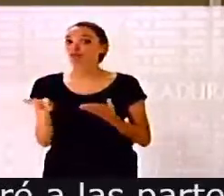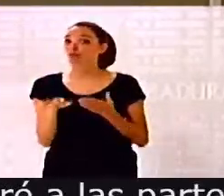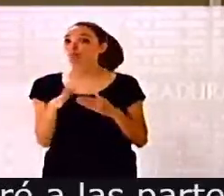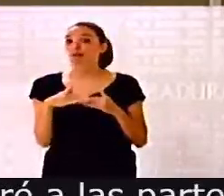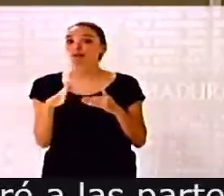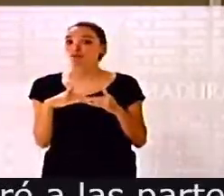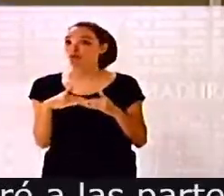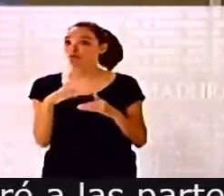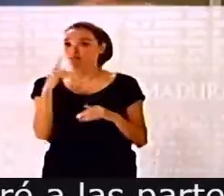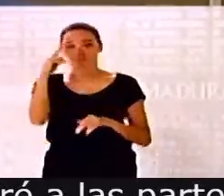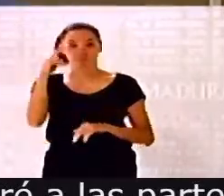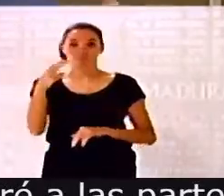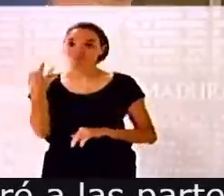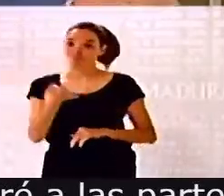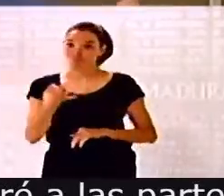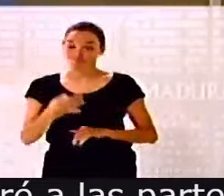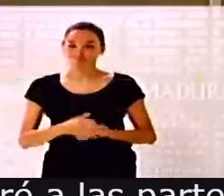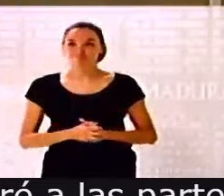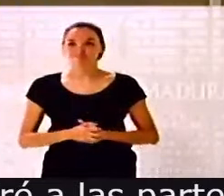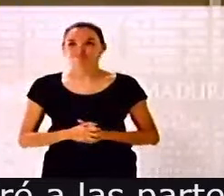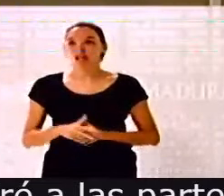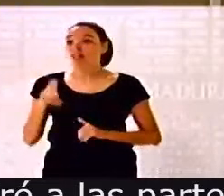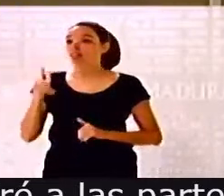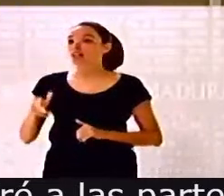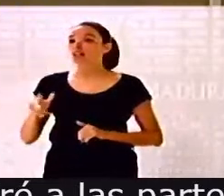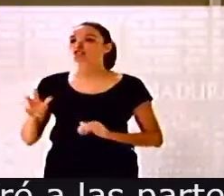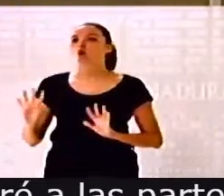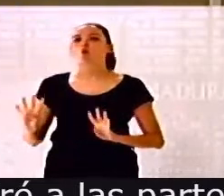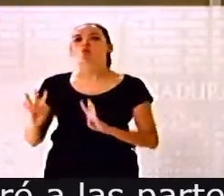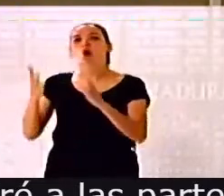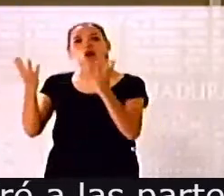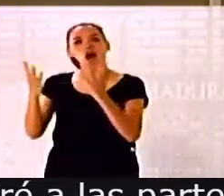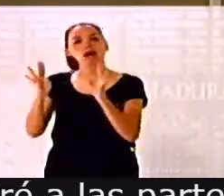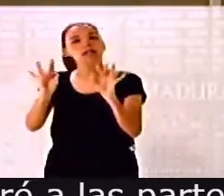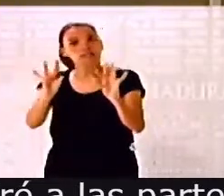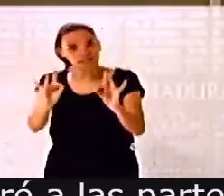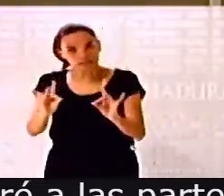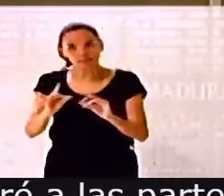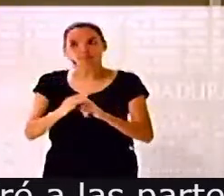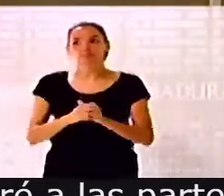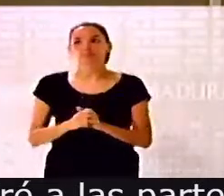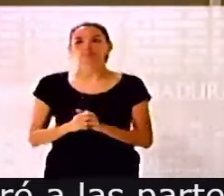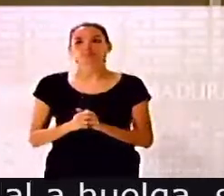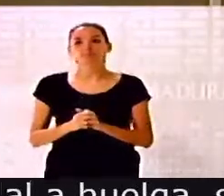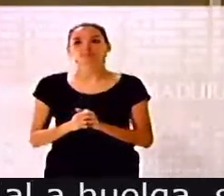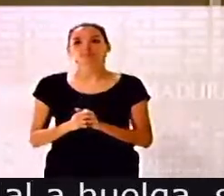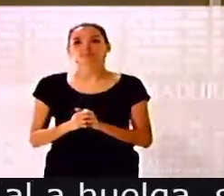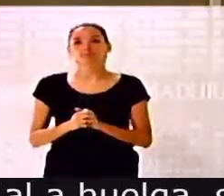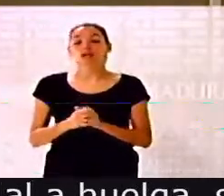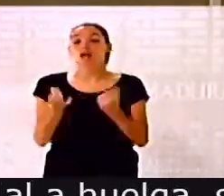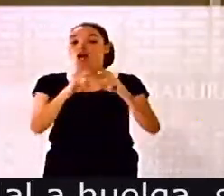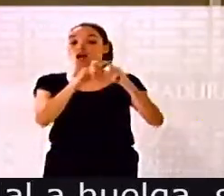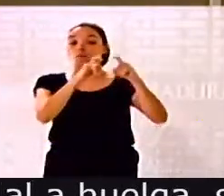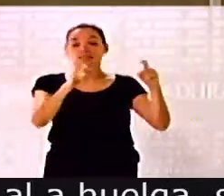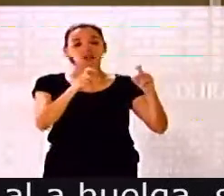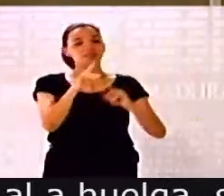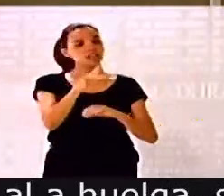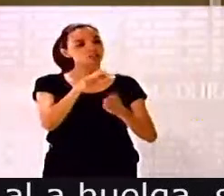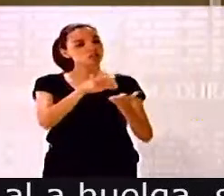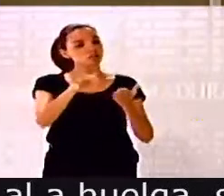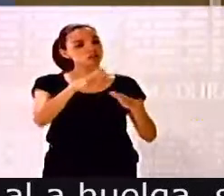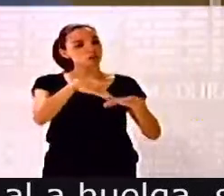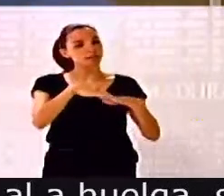está. ¿Tienen derecho a la huelga? Sí. ¿La empresa tiene derecho a que se cumplan los servicios mínimos?